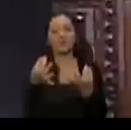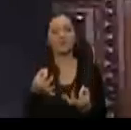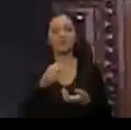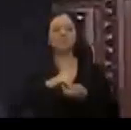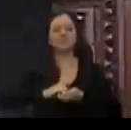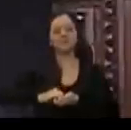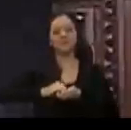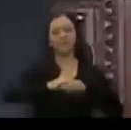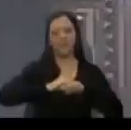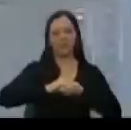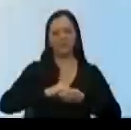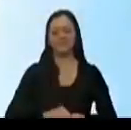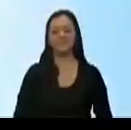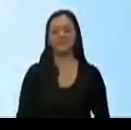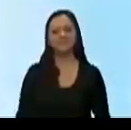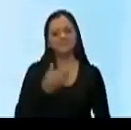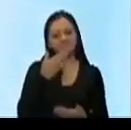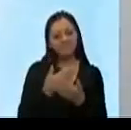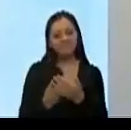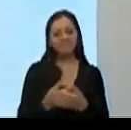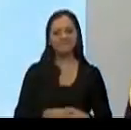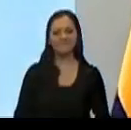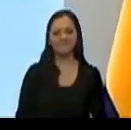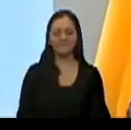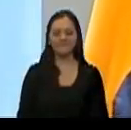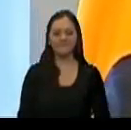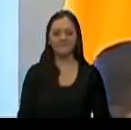solidaria. Gracias.